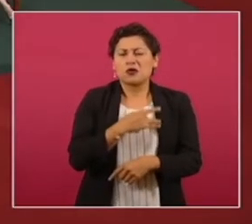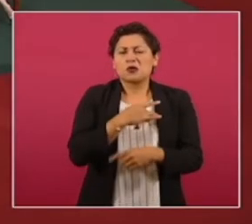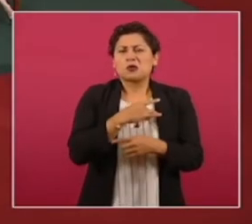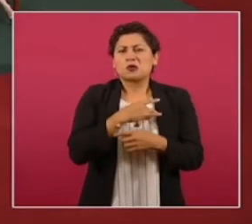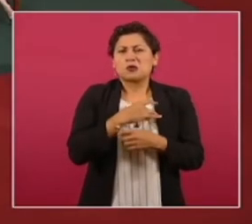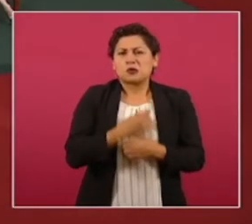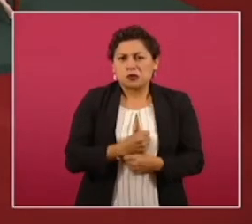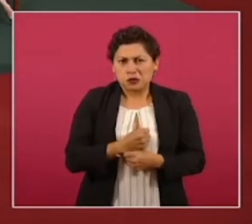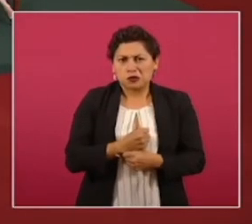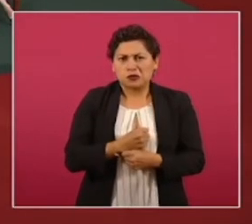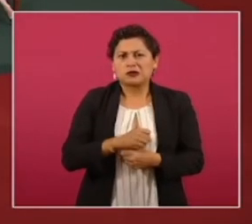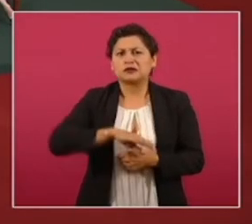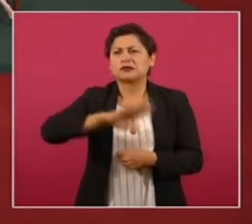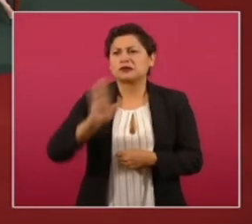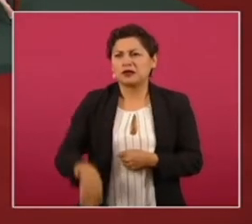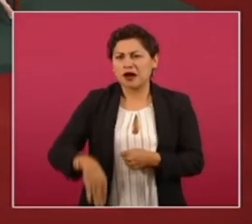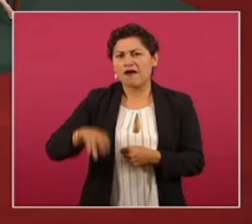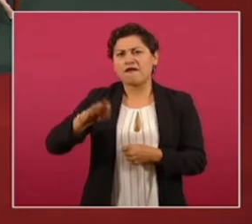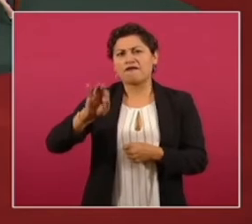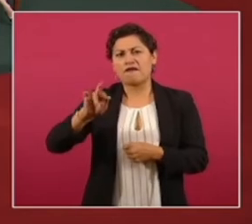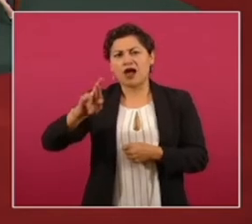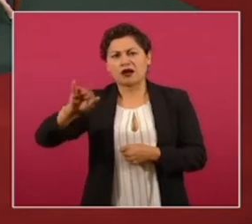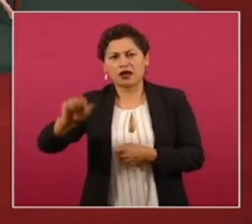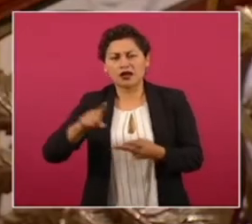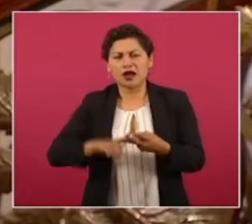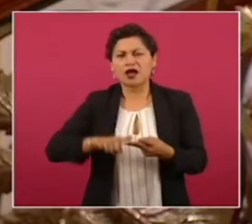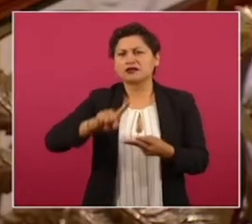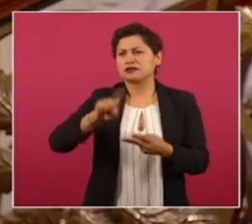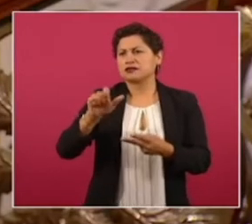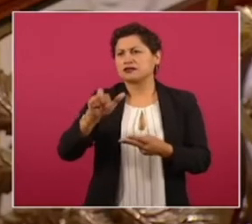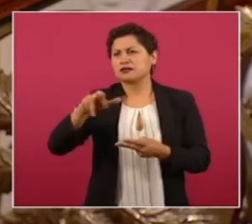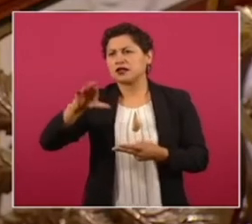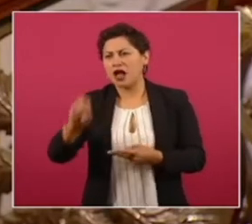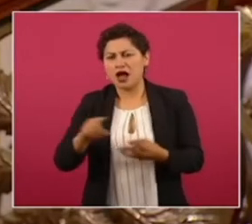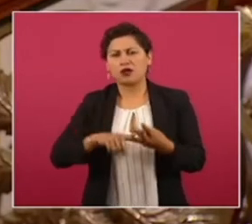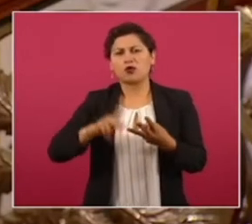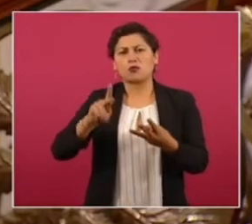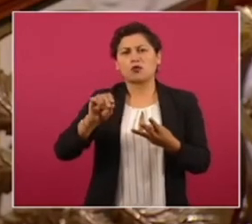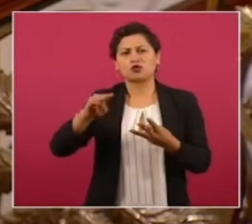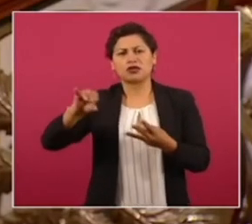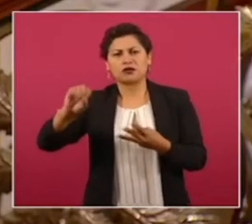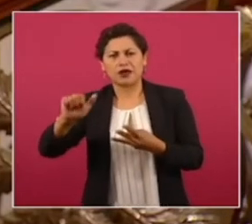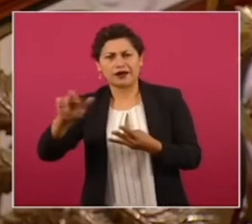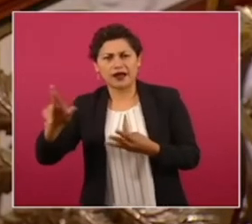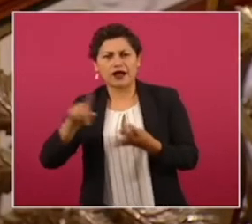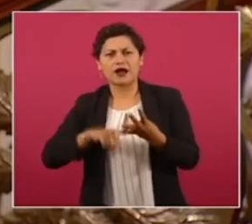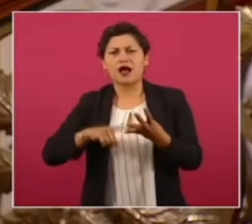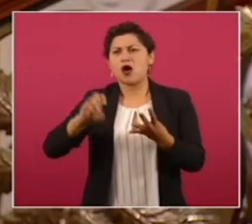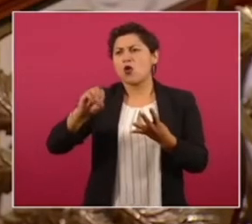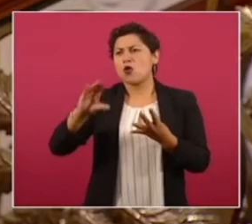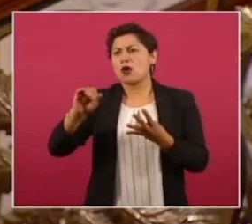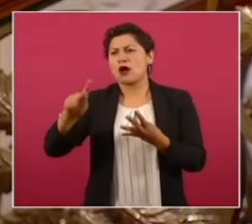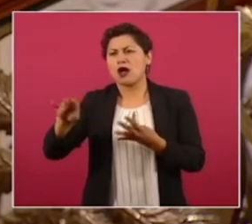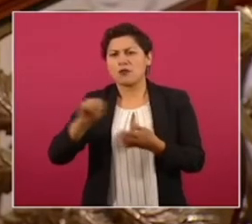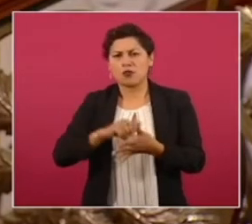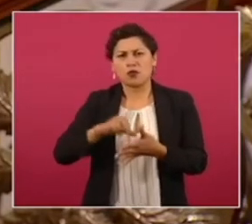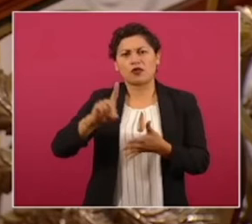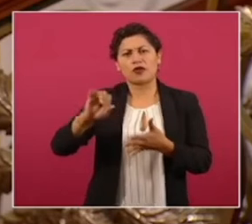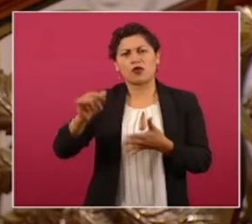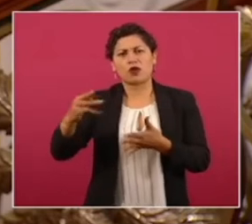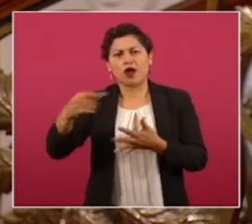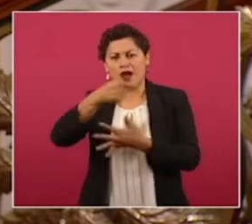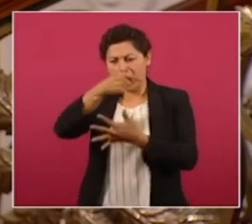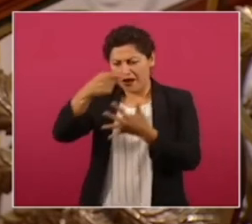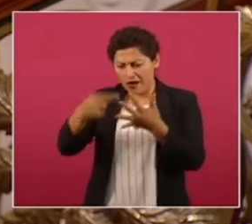como Valentín Gómez Farías, Francisco Zarco, Ponciano Arriaga, Melchor Ocampo o Santos Degollado. Y en